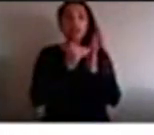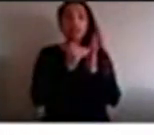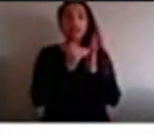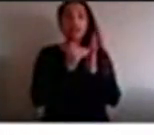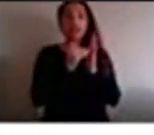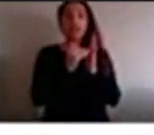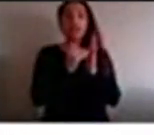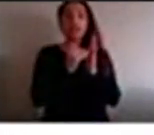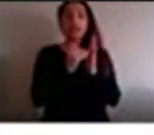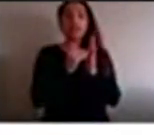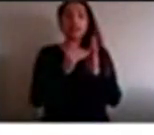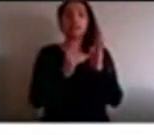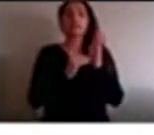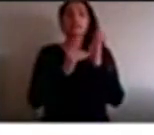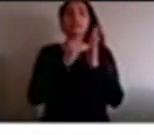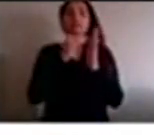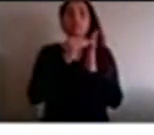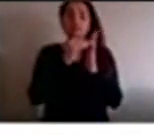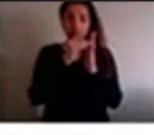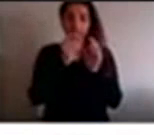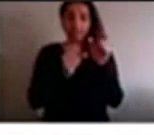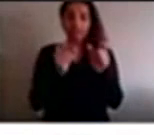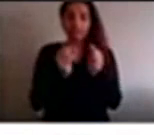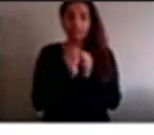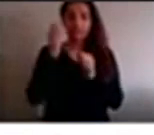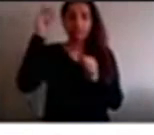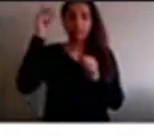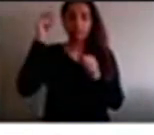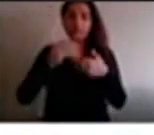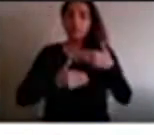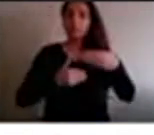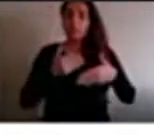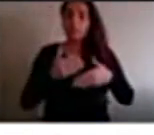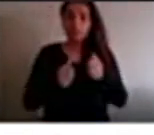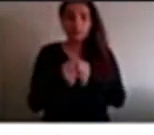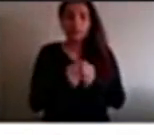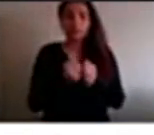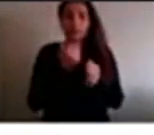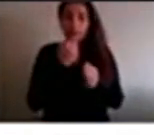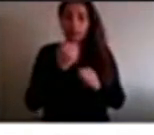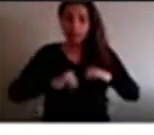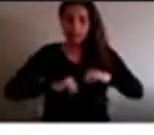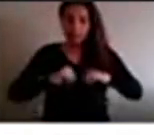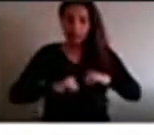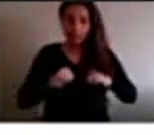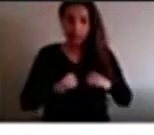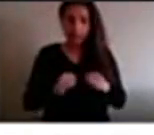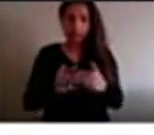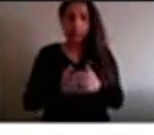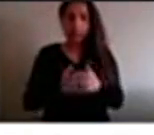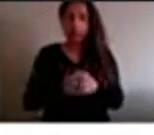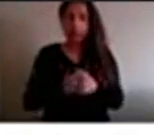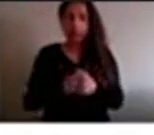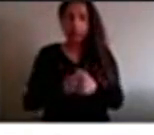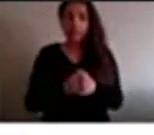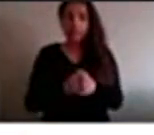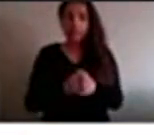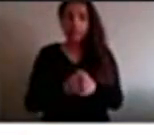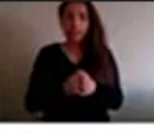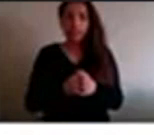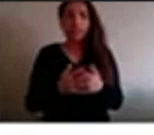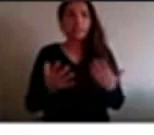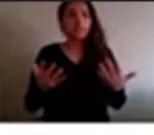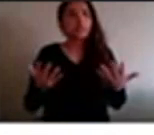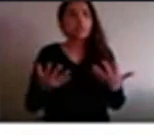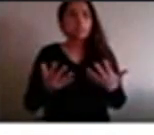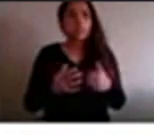con discapacidad? Y aquí en algunos procesos de acompañamiento de empresas, en alguna entidad haciéndole asistencia técnica, nos